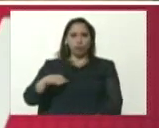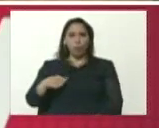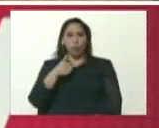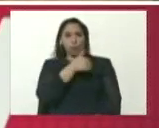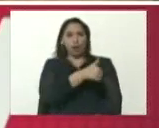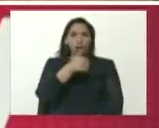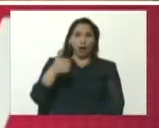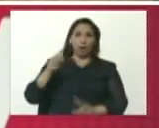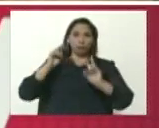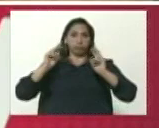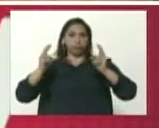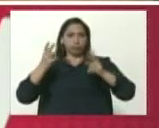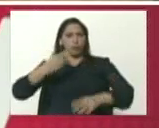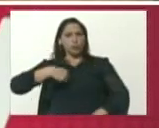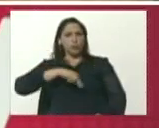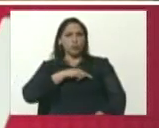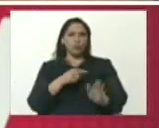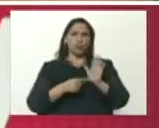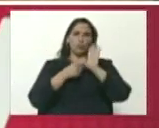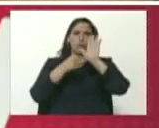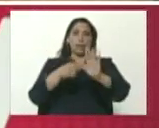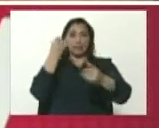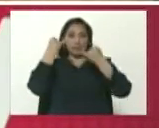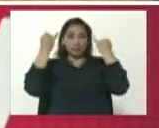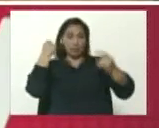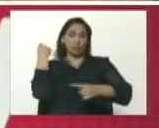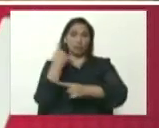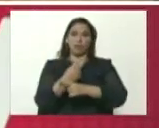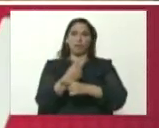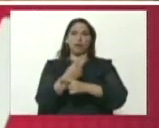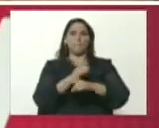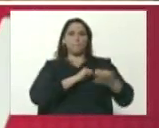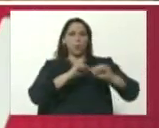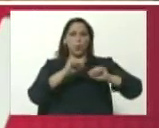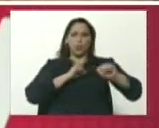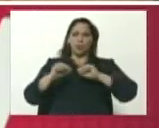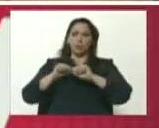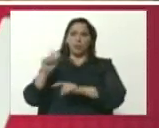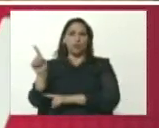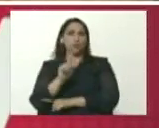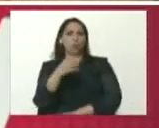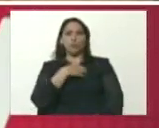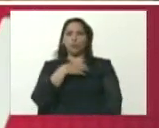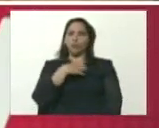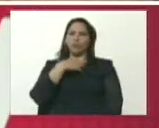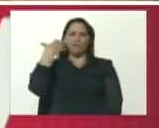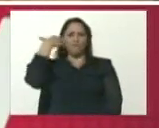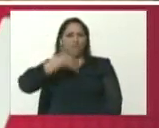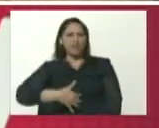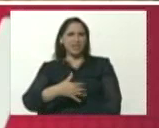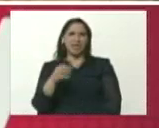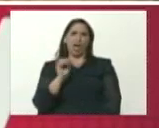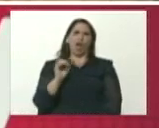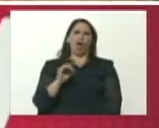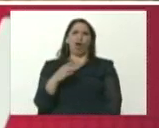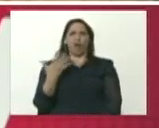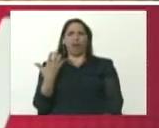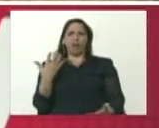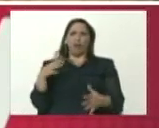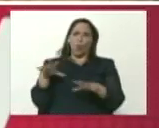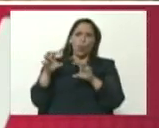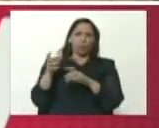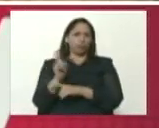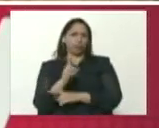concepto, nuestra ideología debe ser movilizadora, no debe ser fría, congelada, ¿no?